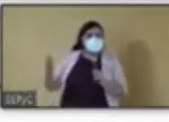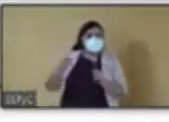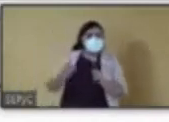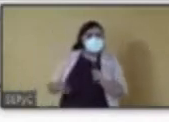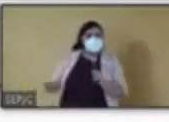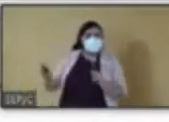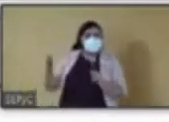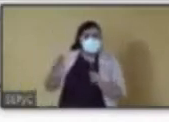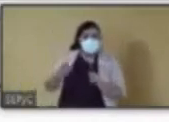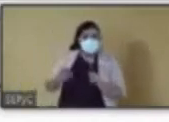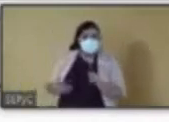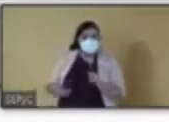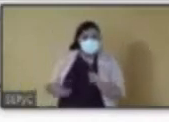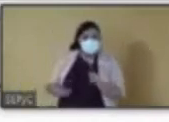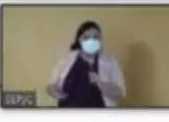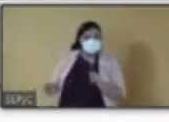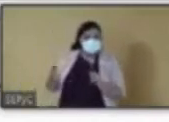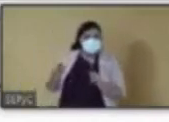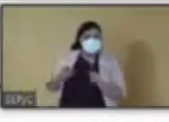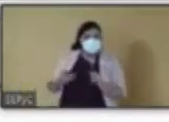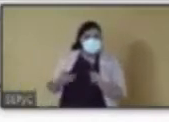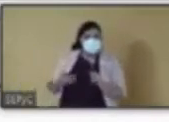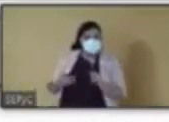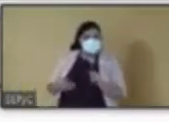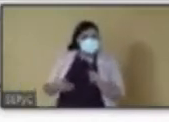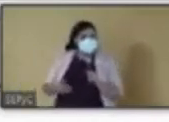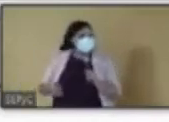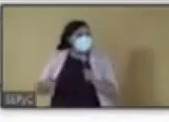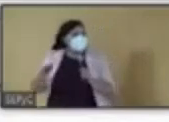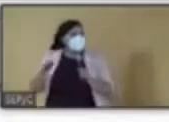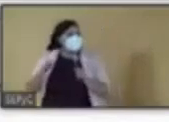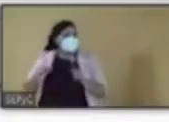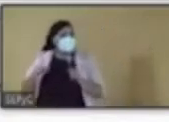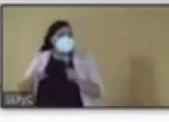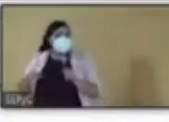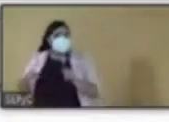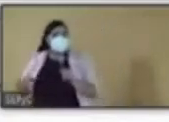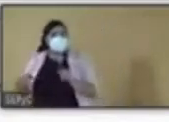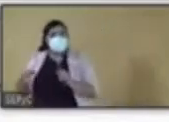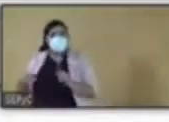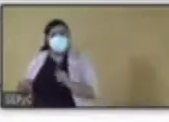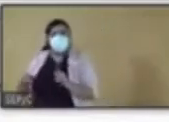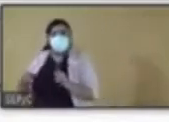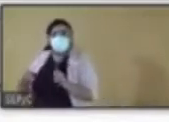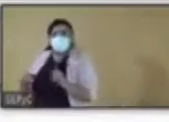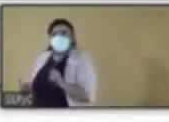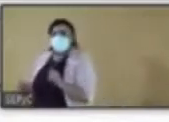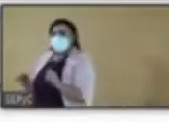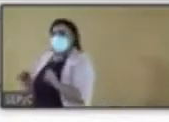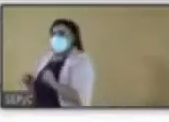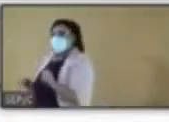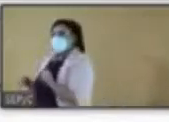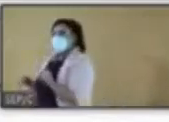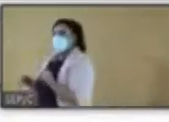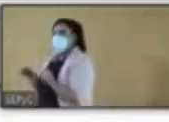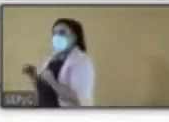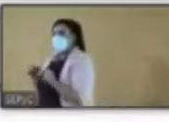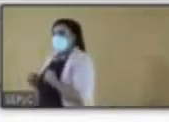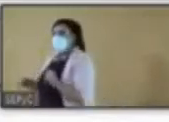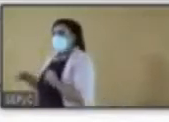a redituar ciertos intereses financieros o ciertas ganancias. He aquí entonces que debemos de reflejar